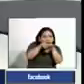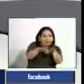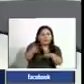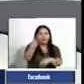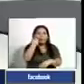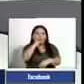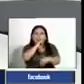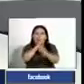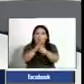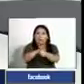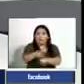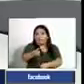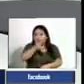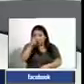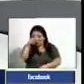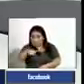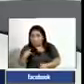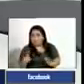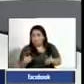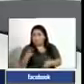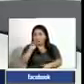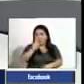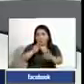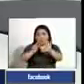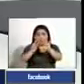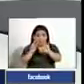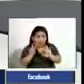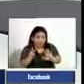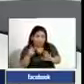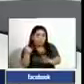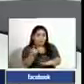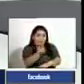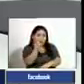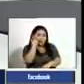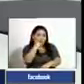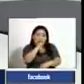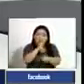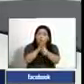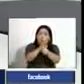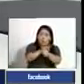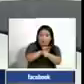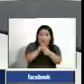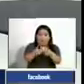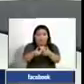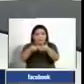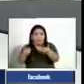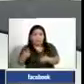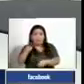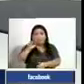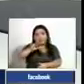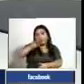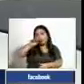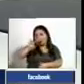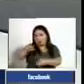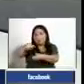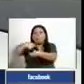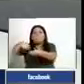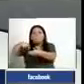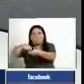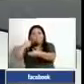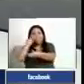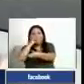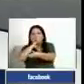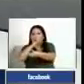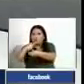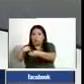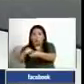momento, el último dato que tenemos es que hay 47 casos de COVID-19. De esas, 34 personas tienen el virus activo, 12 personas